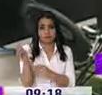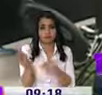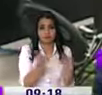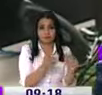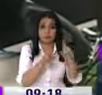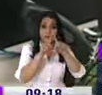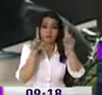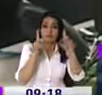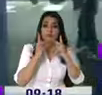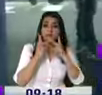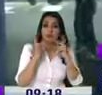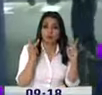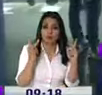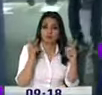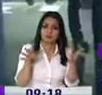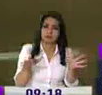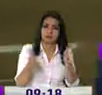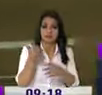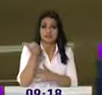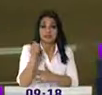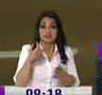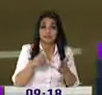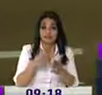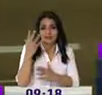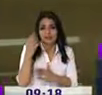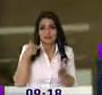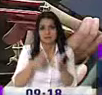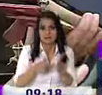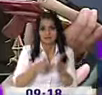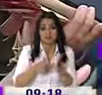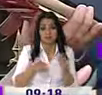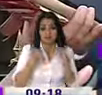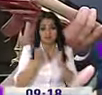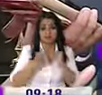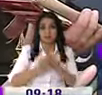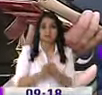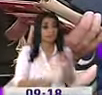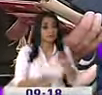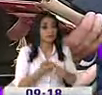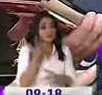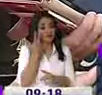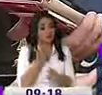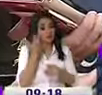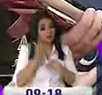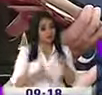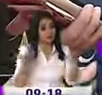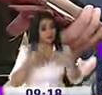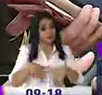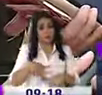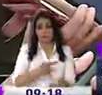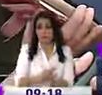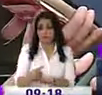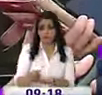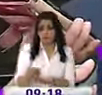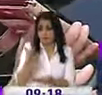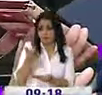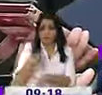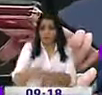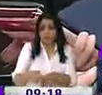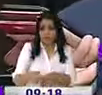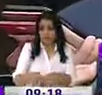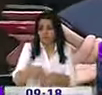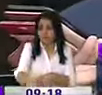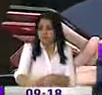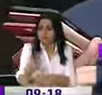las empresas públicas, donde se estima de 10.000 a 15.000 vacantes más. ¿Y hasta qué fecha ya se podría hacer esa depuración? Esta semana, tenemos hasta